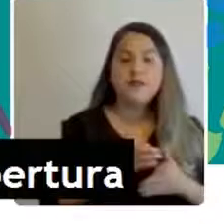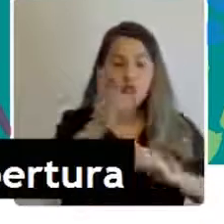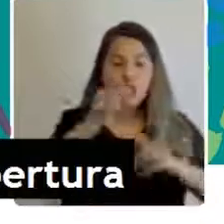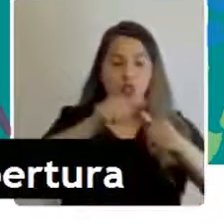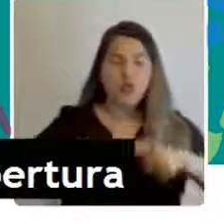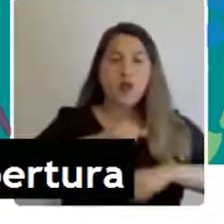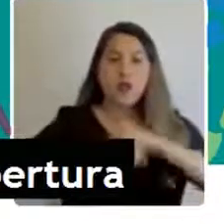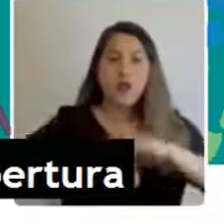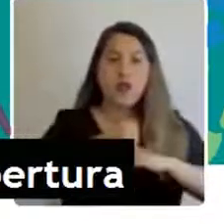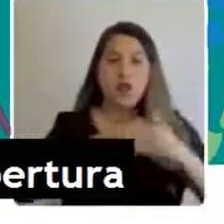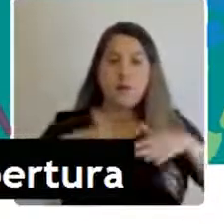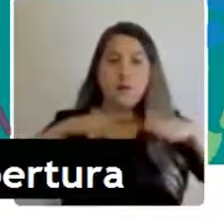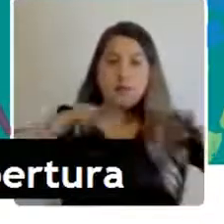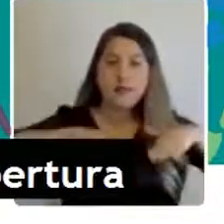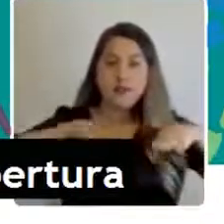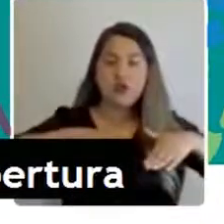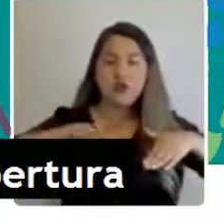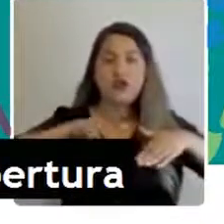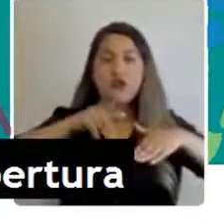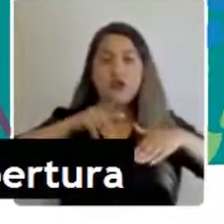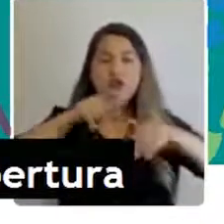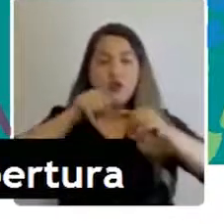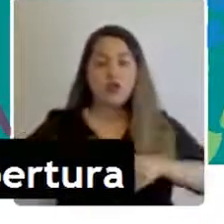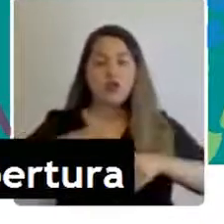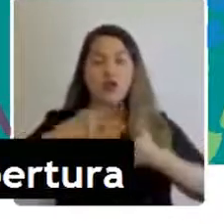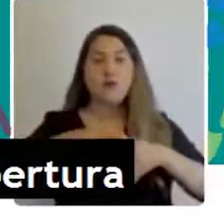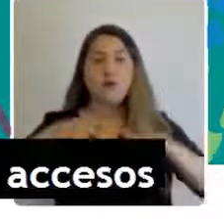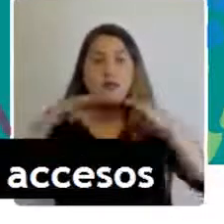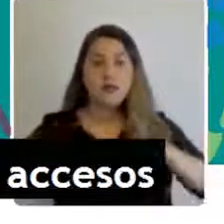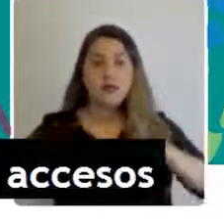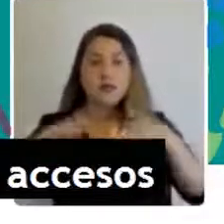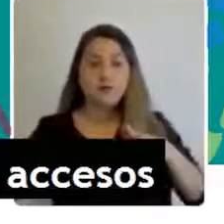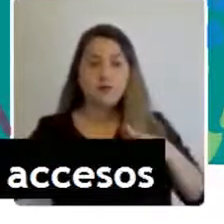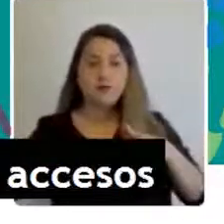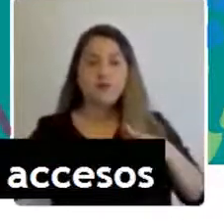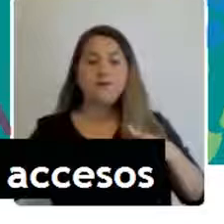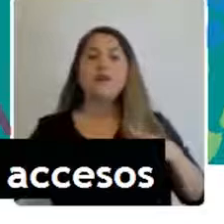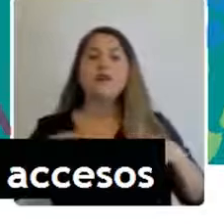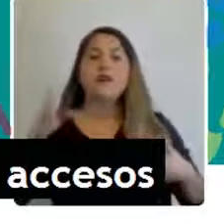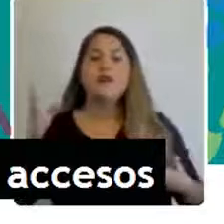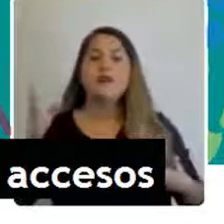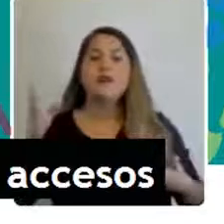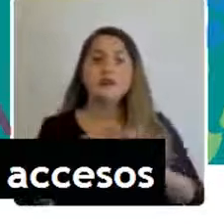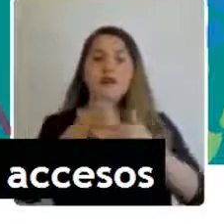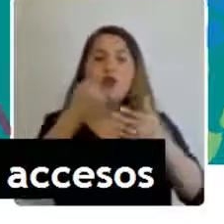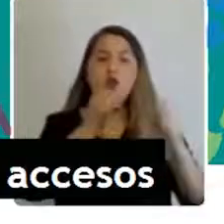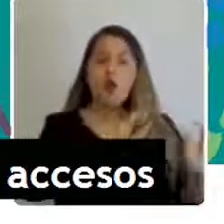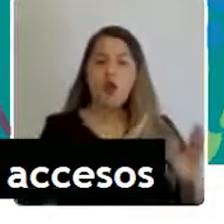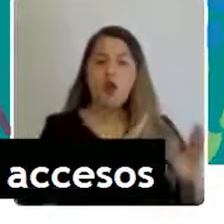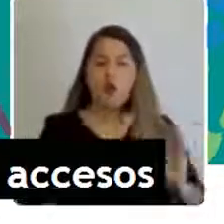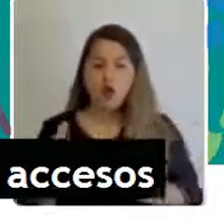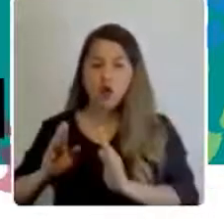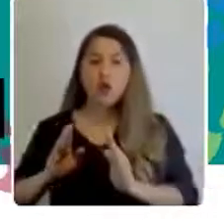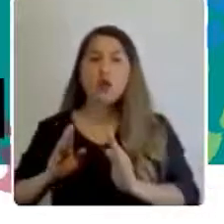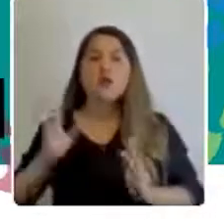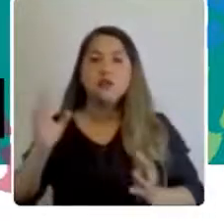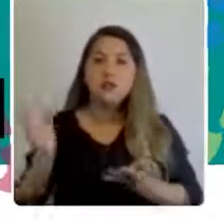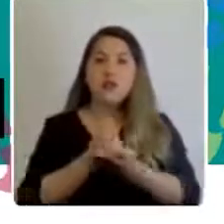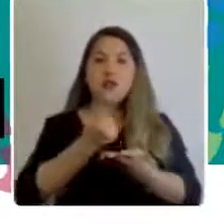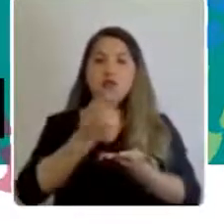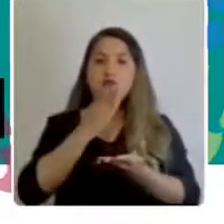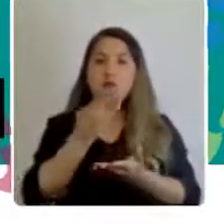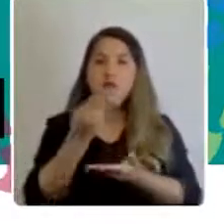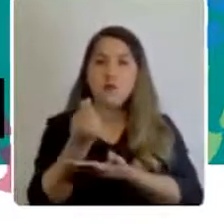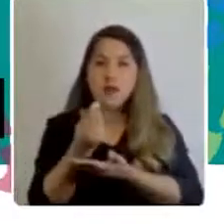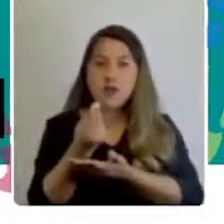pudo llevarse a cabo un orden de esta cobertura y se consiguieron mejores precios, mejor acceso, un